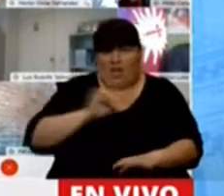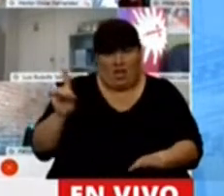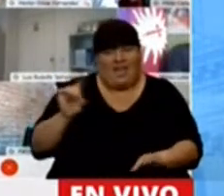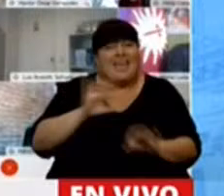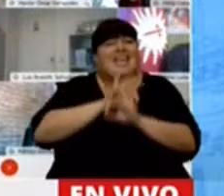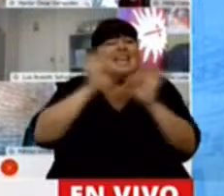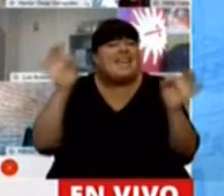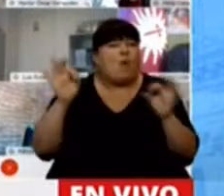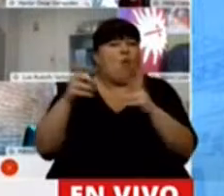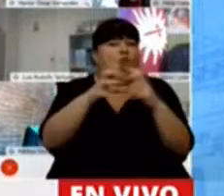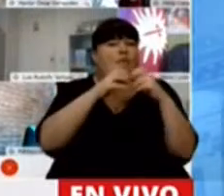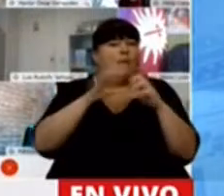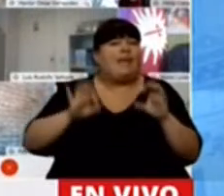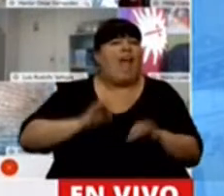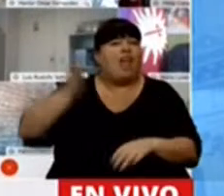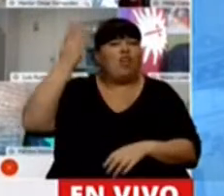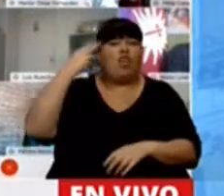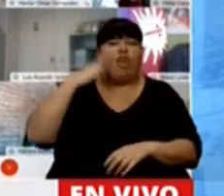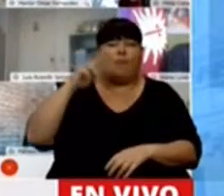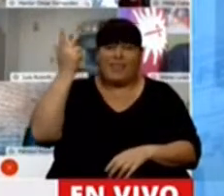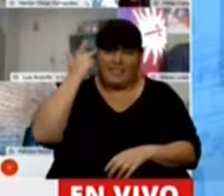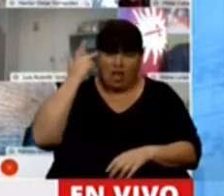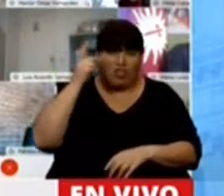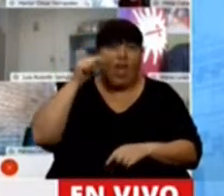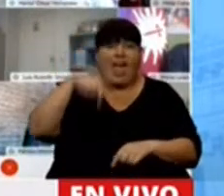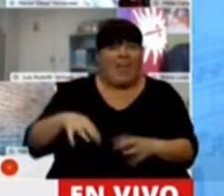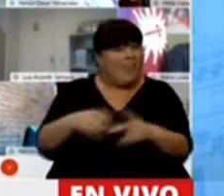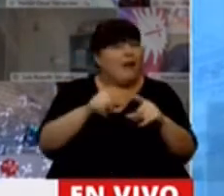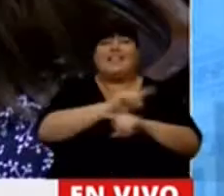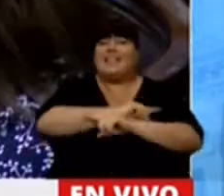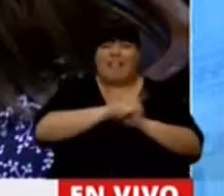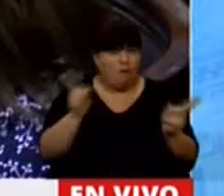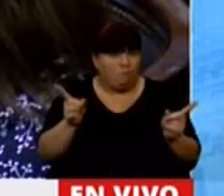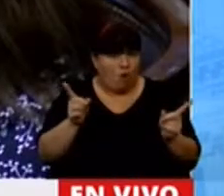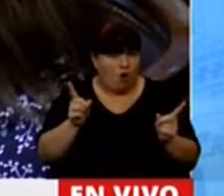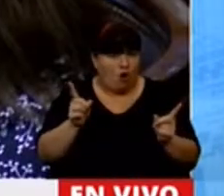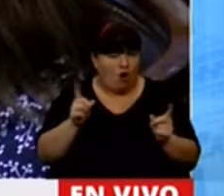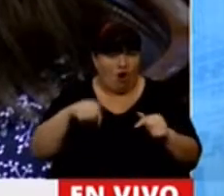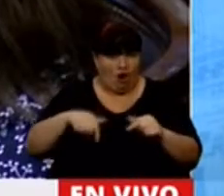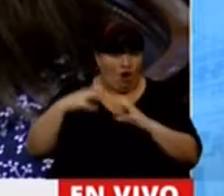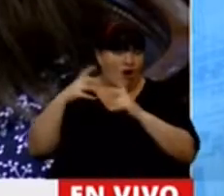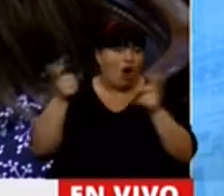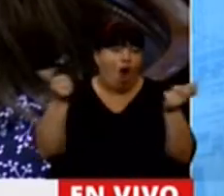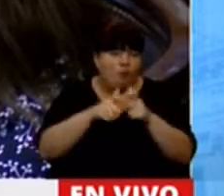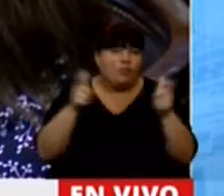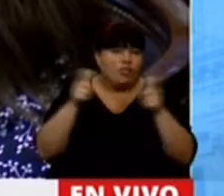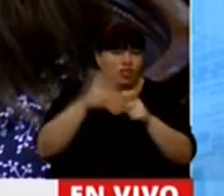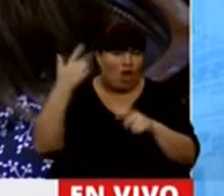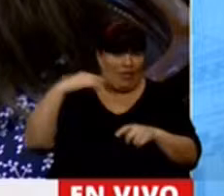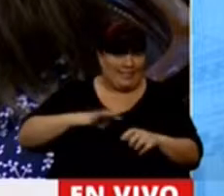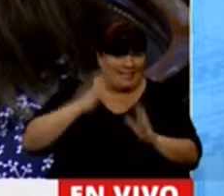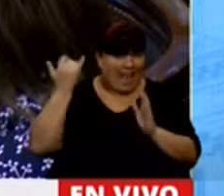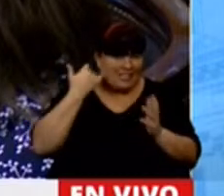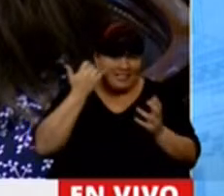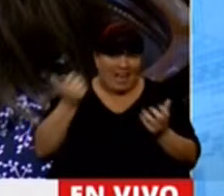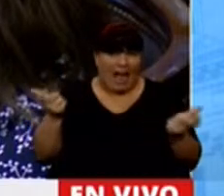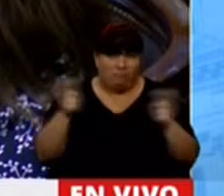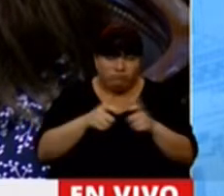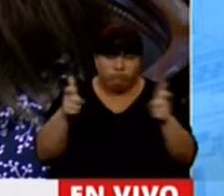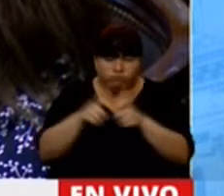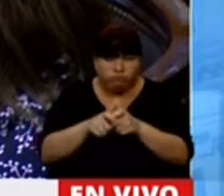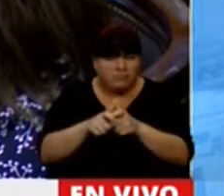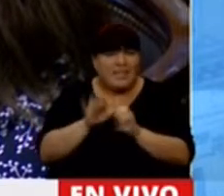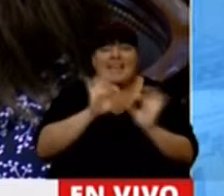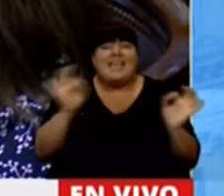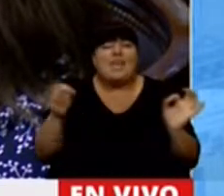Nadie en el debate del 2018, ni en este debate que hemos llevado en comisiones en este año,